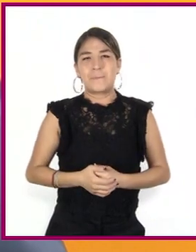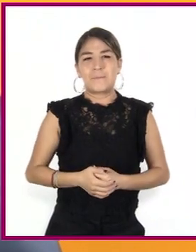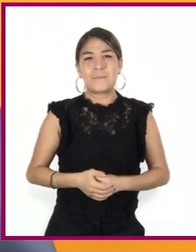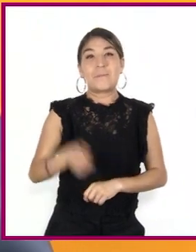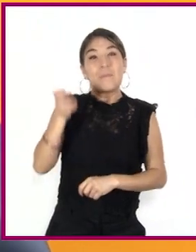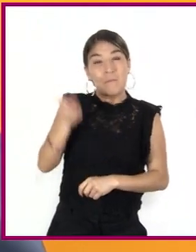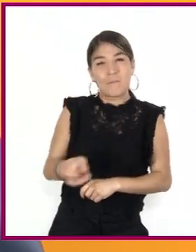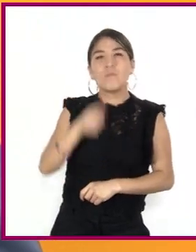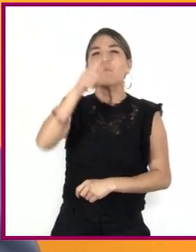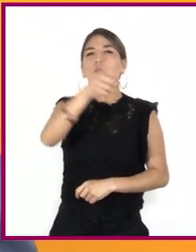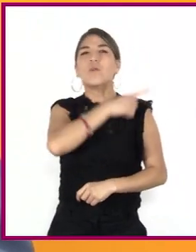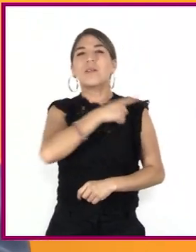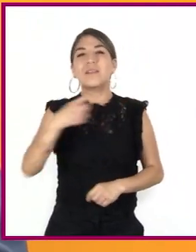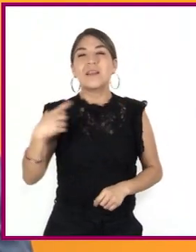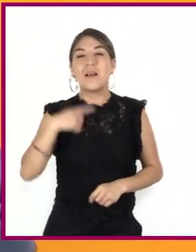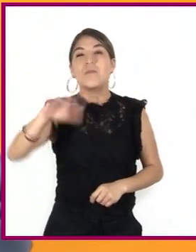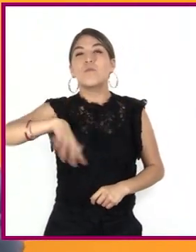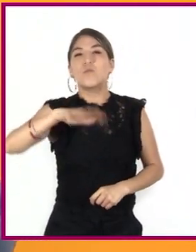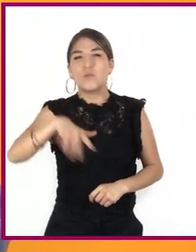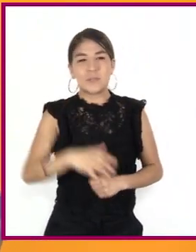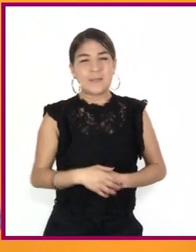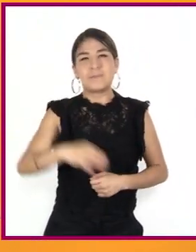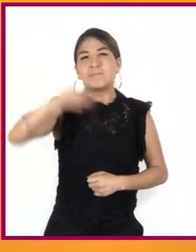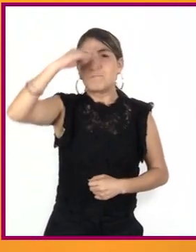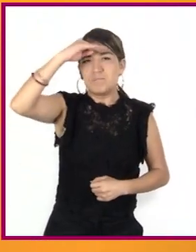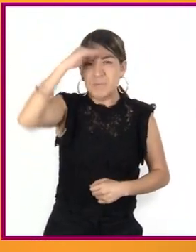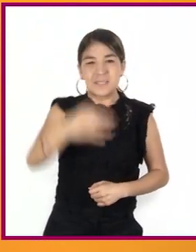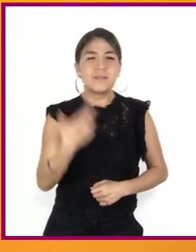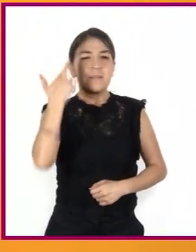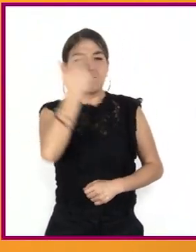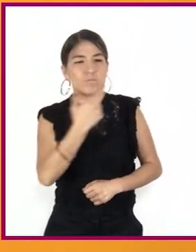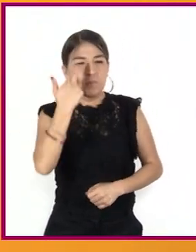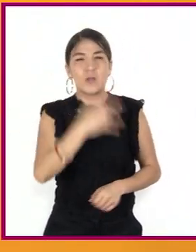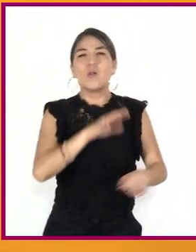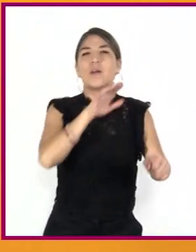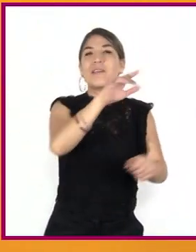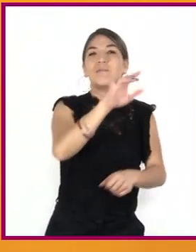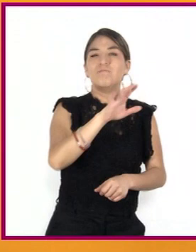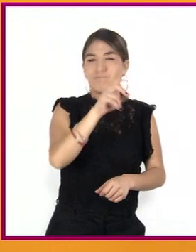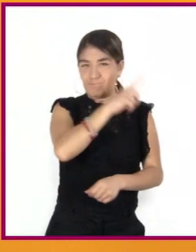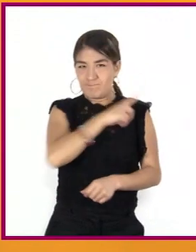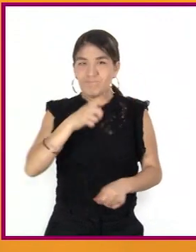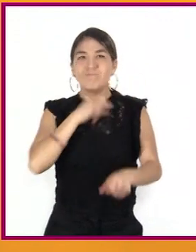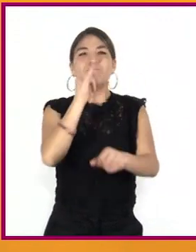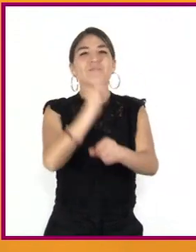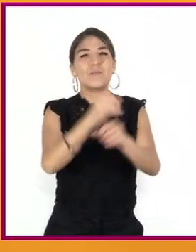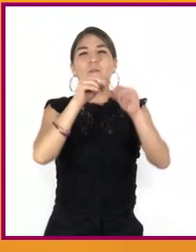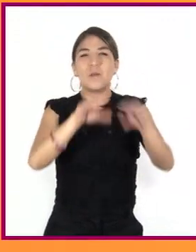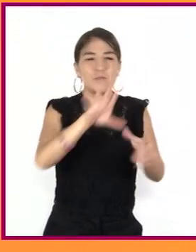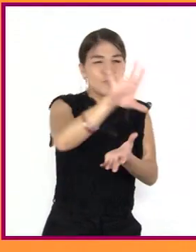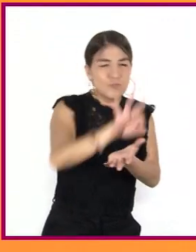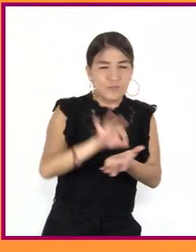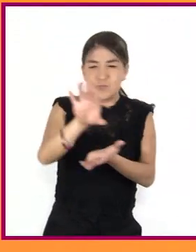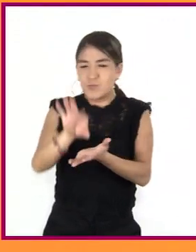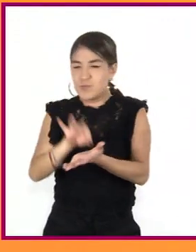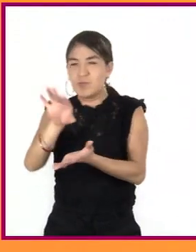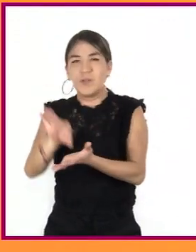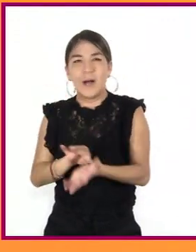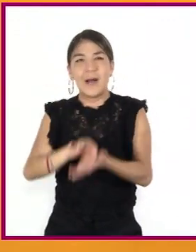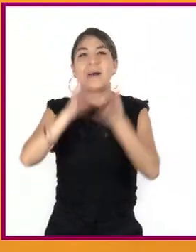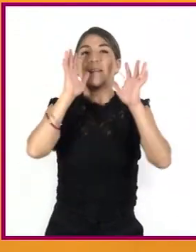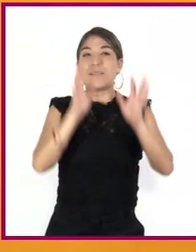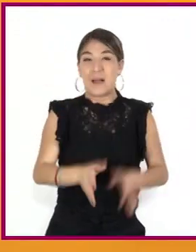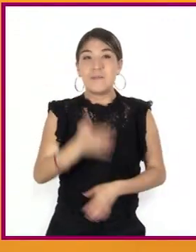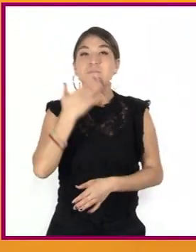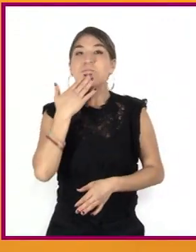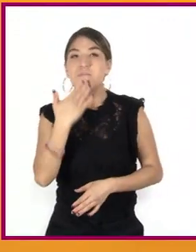aquí donde debemos buscar, analizar y recolectar información de manera adecuada. Esta fase